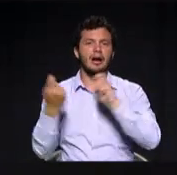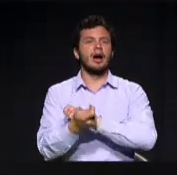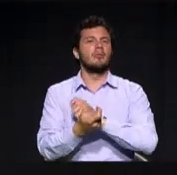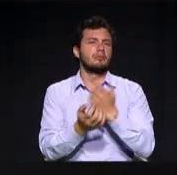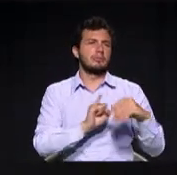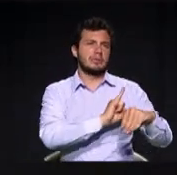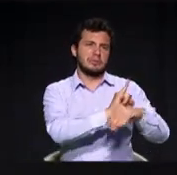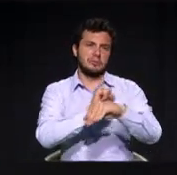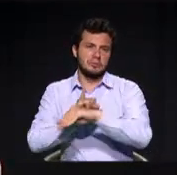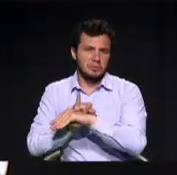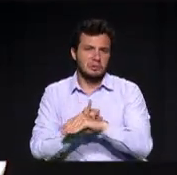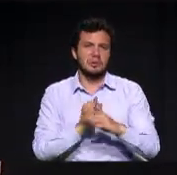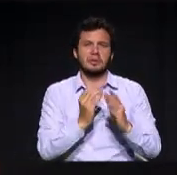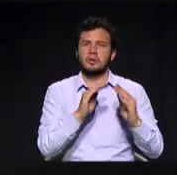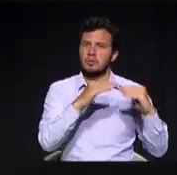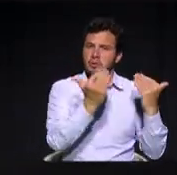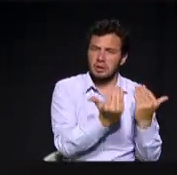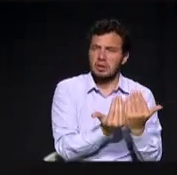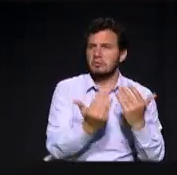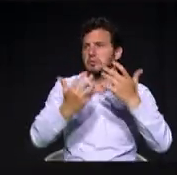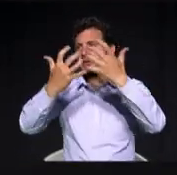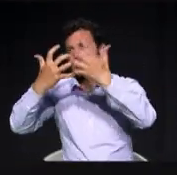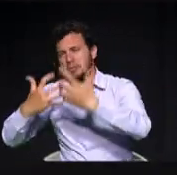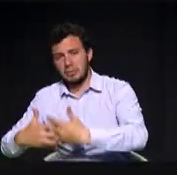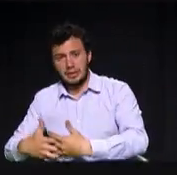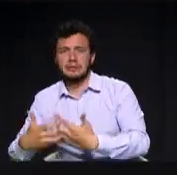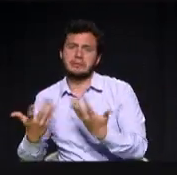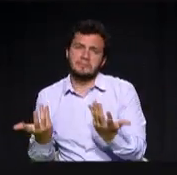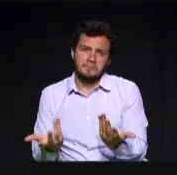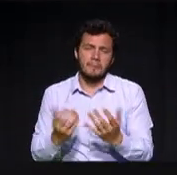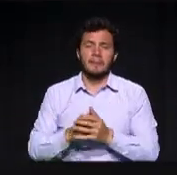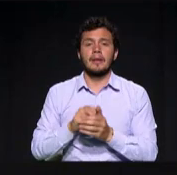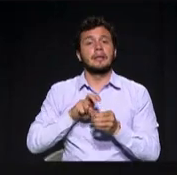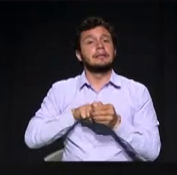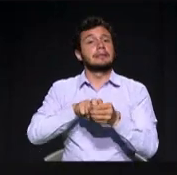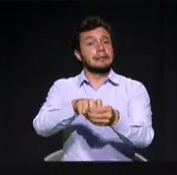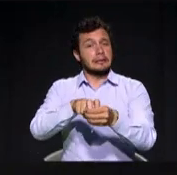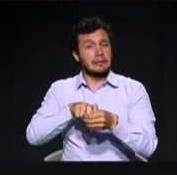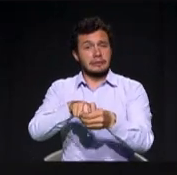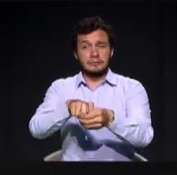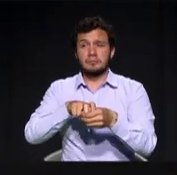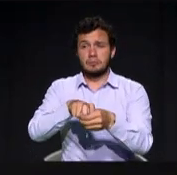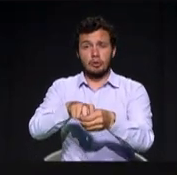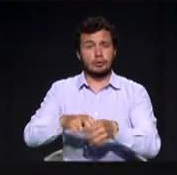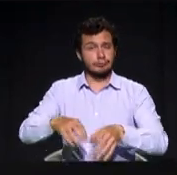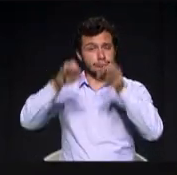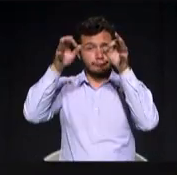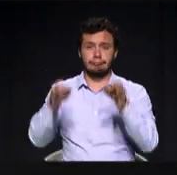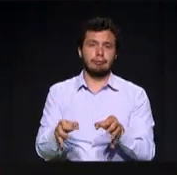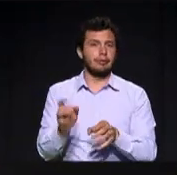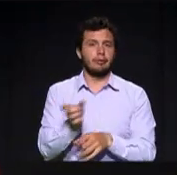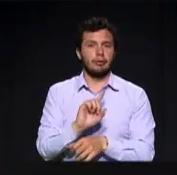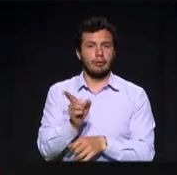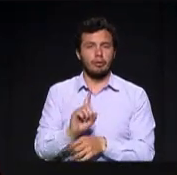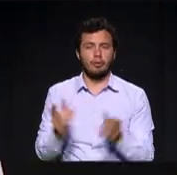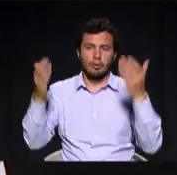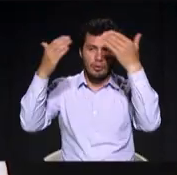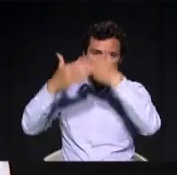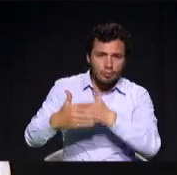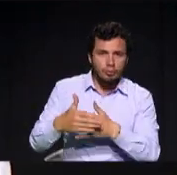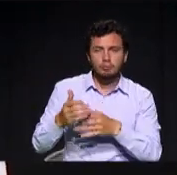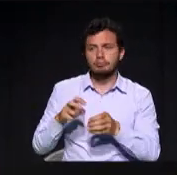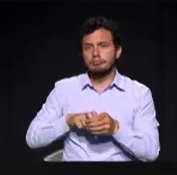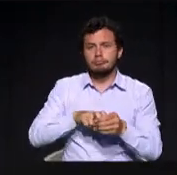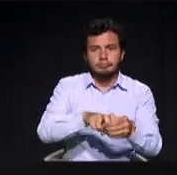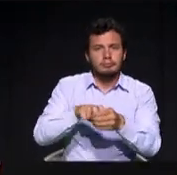empresas control de transporte informal que también nos están haciendo mucho obstáculo en la vía